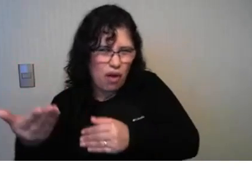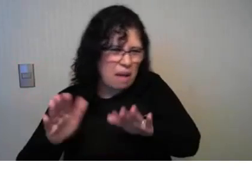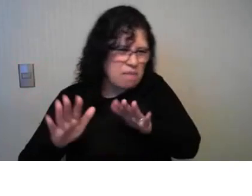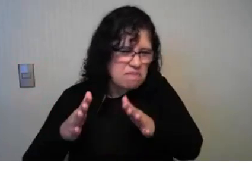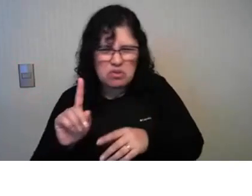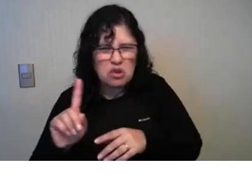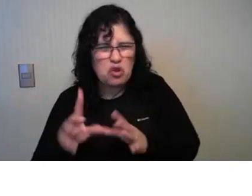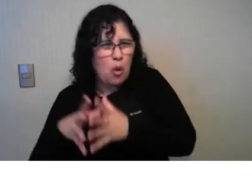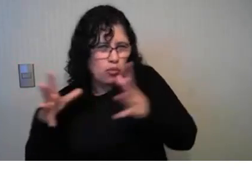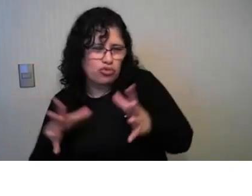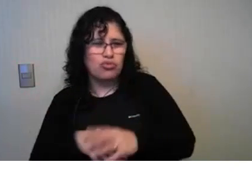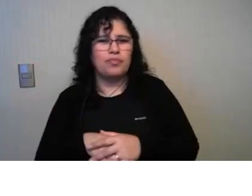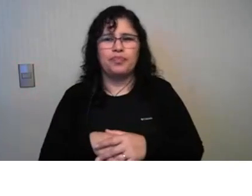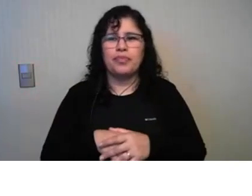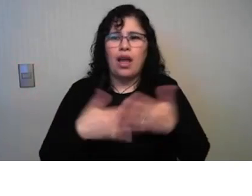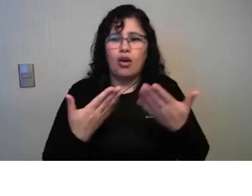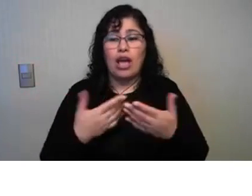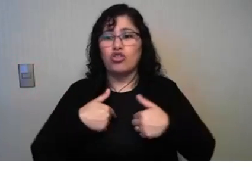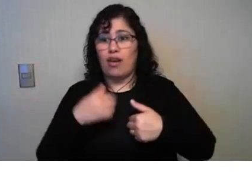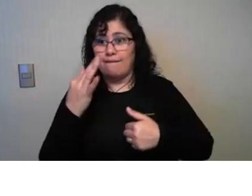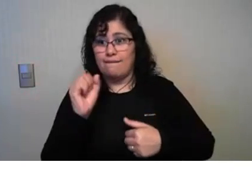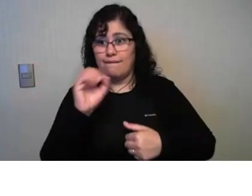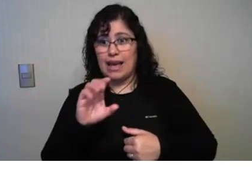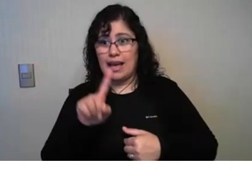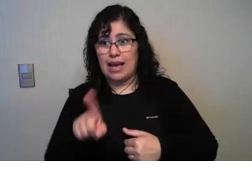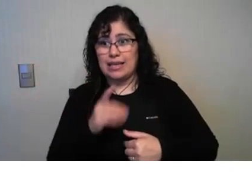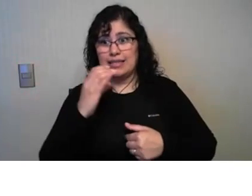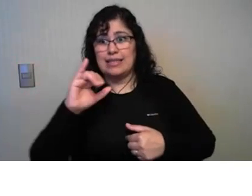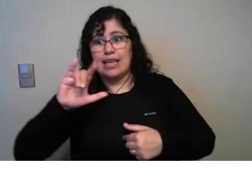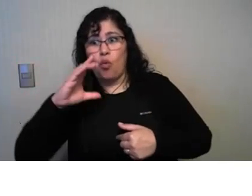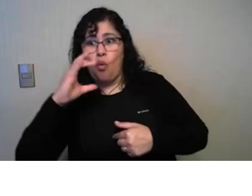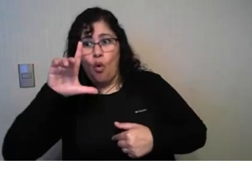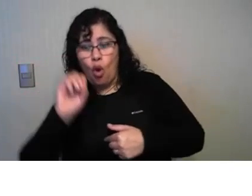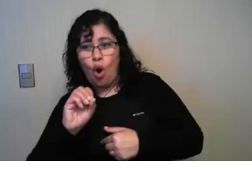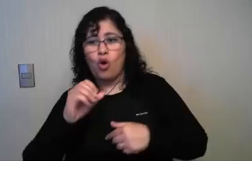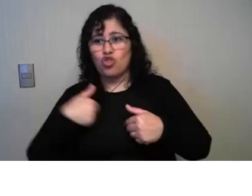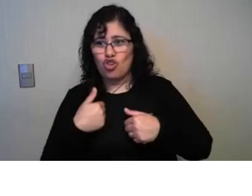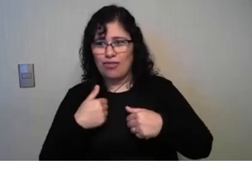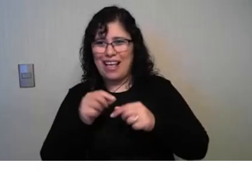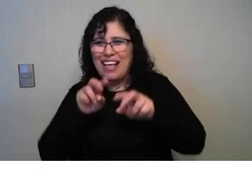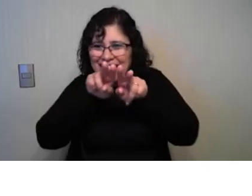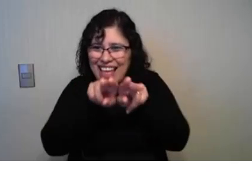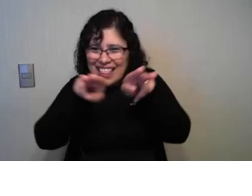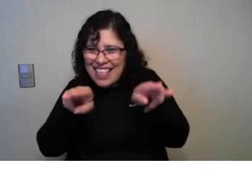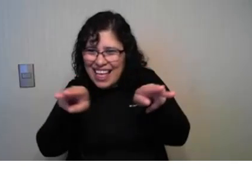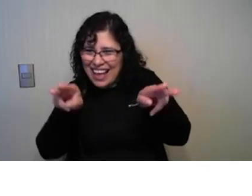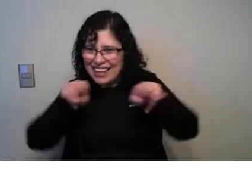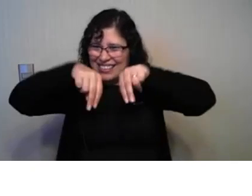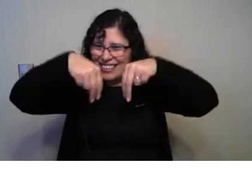Yo puedo describir los fascículos que están dentro de la médula y cómo se organizan. Y después hay una parte